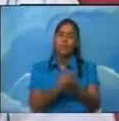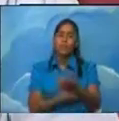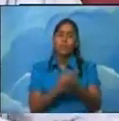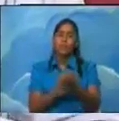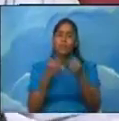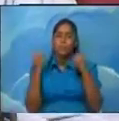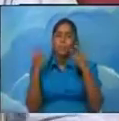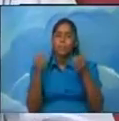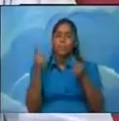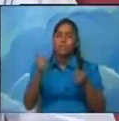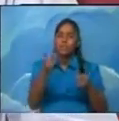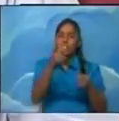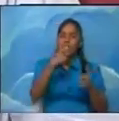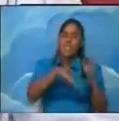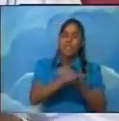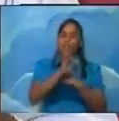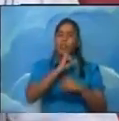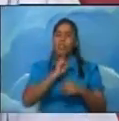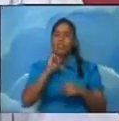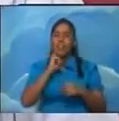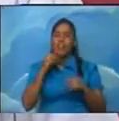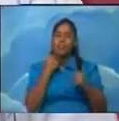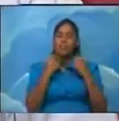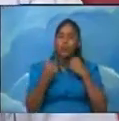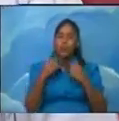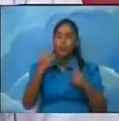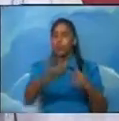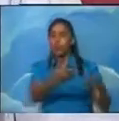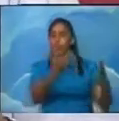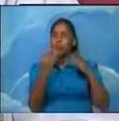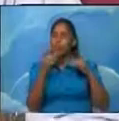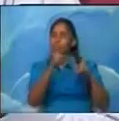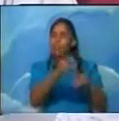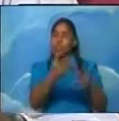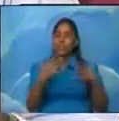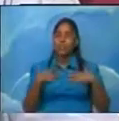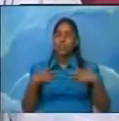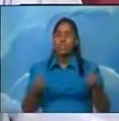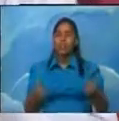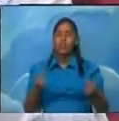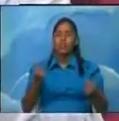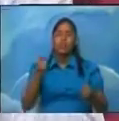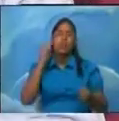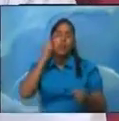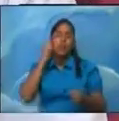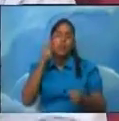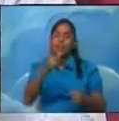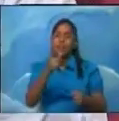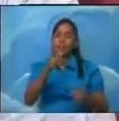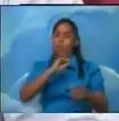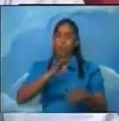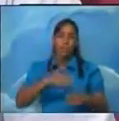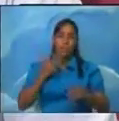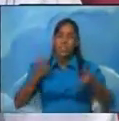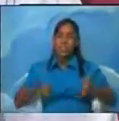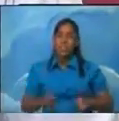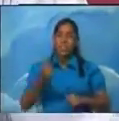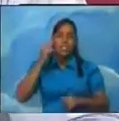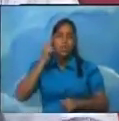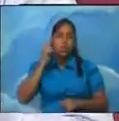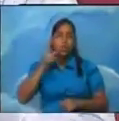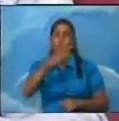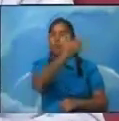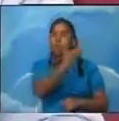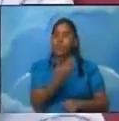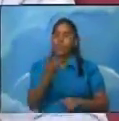mucha gente ahí, Israel, enfermo, y cuando vienen de allá vienen sanos. Muchas mujeres estériles, cuando llegan a Israel y vienen de allá, amados hermanos,